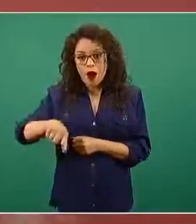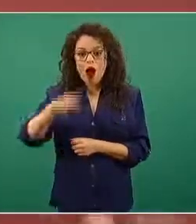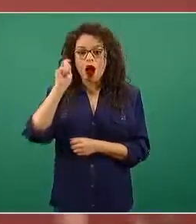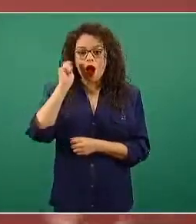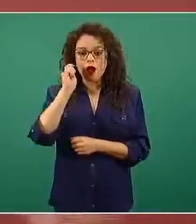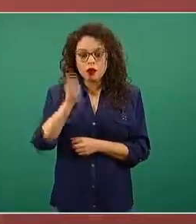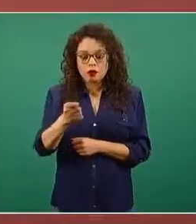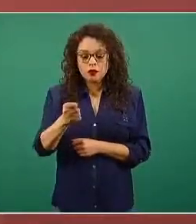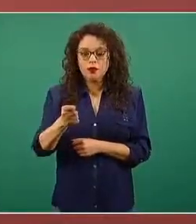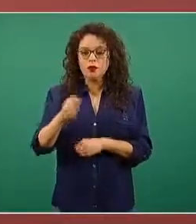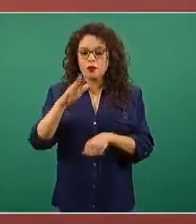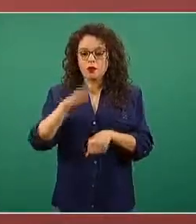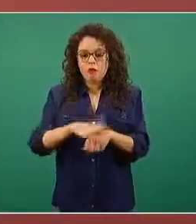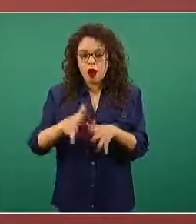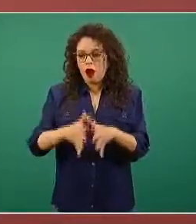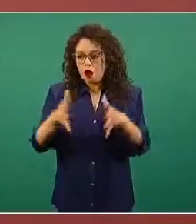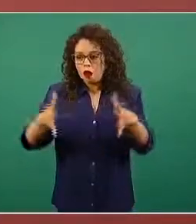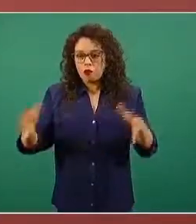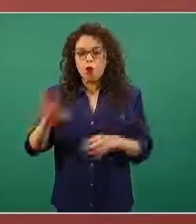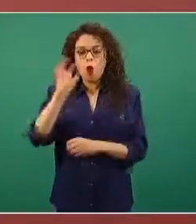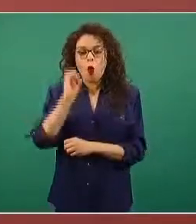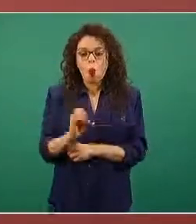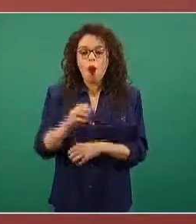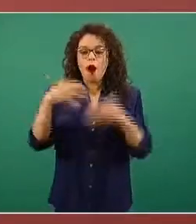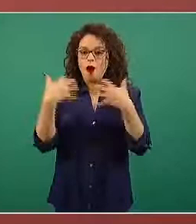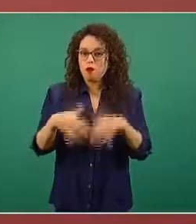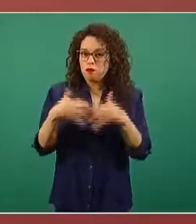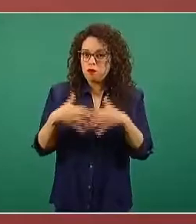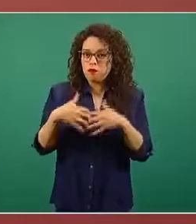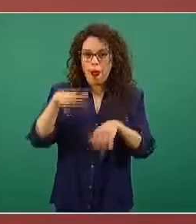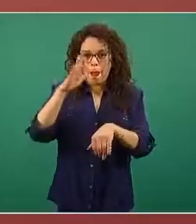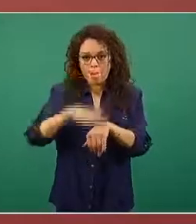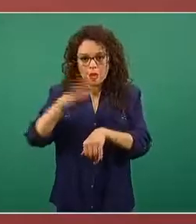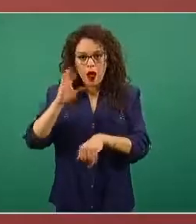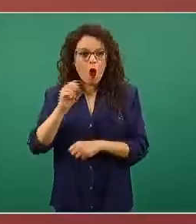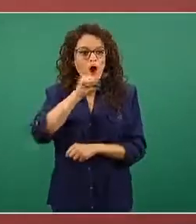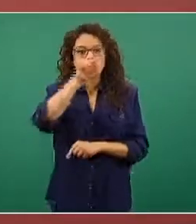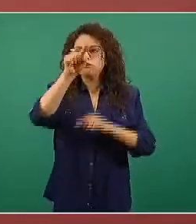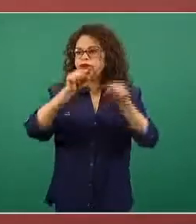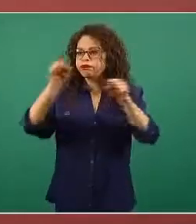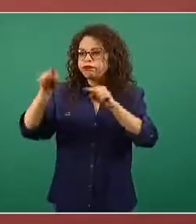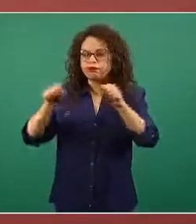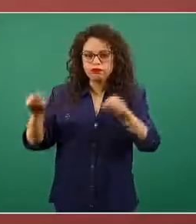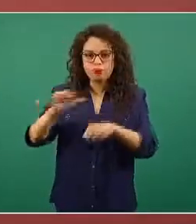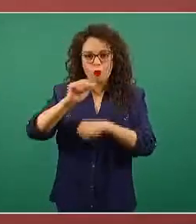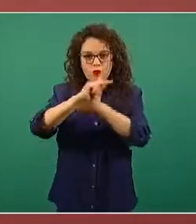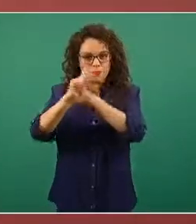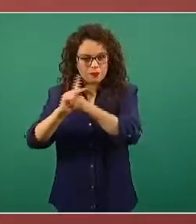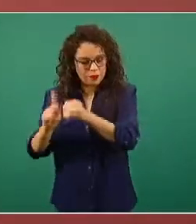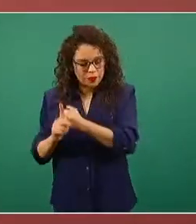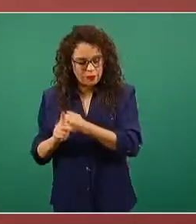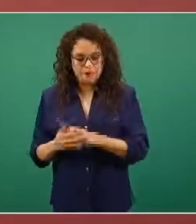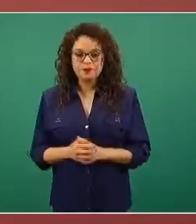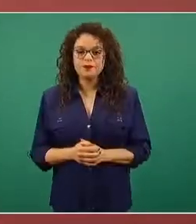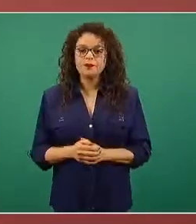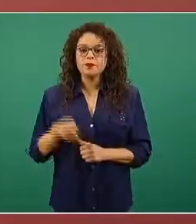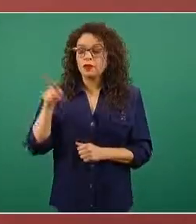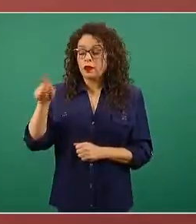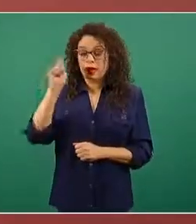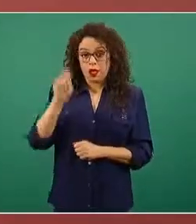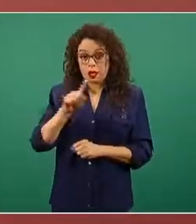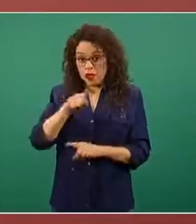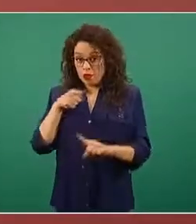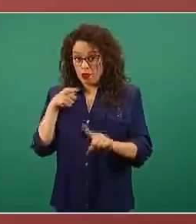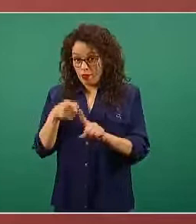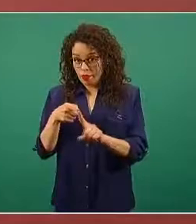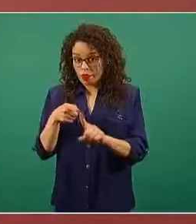escalar su capacidad de producción, como en el caso de estas vacunas. Este Fondo Ruso de Inversiones Directas, a su